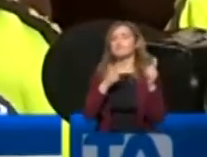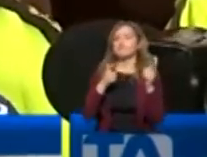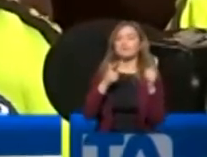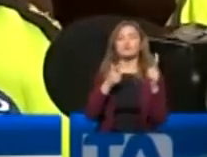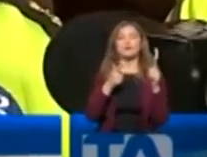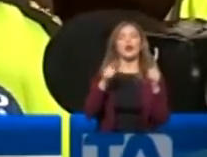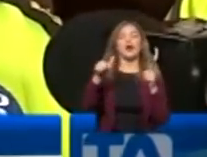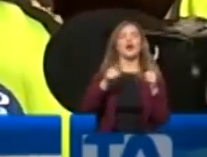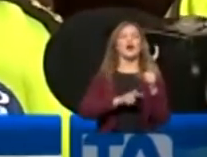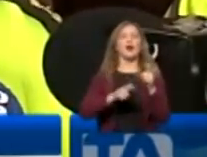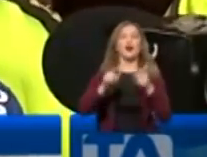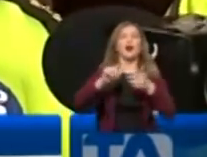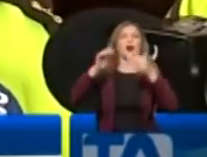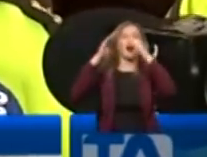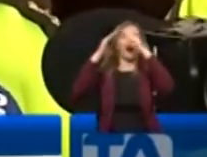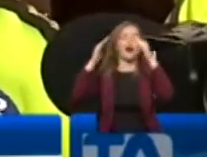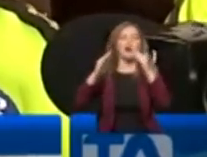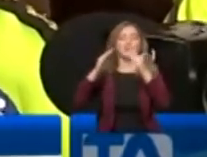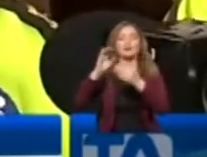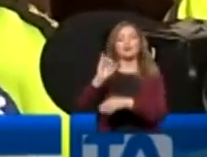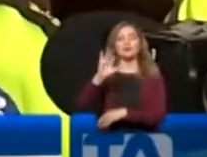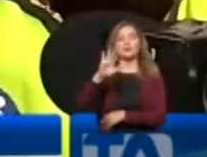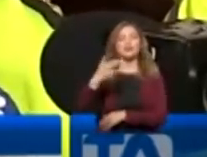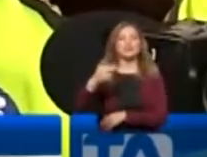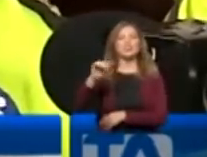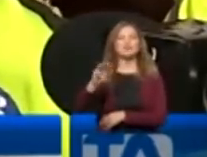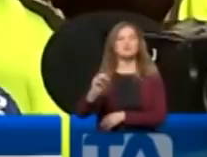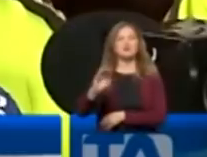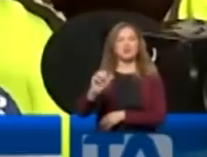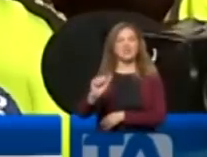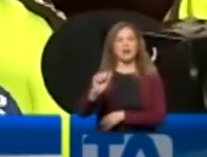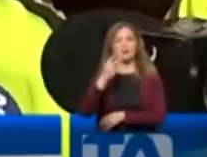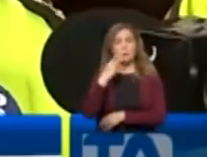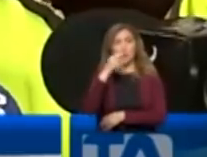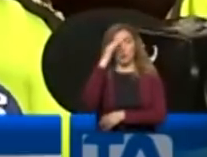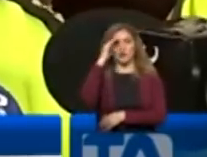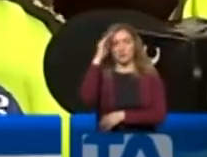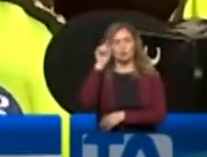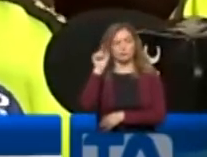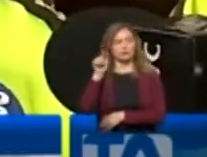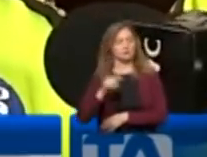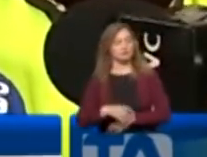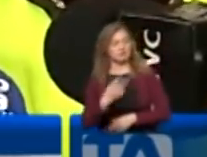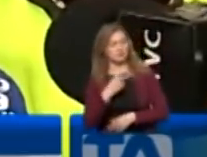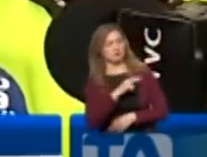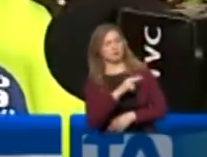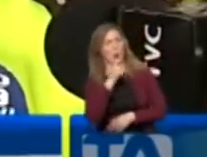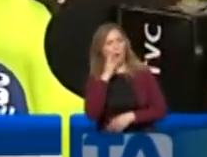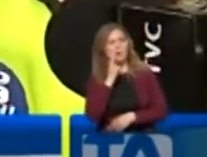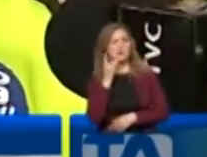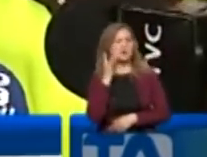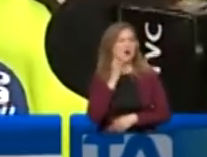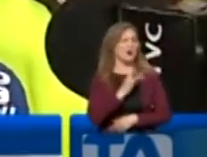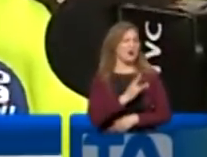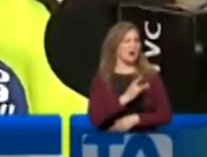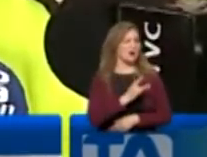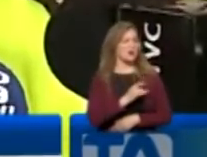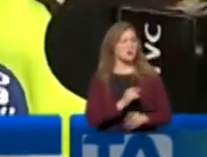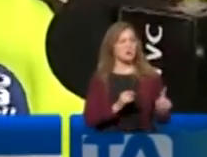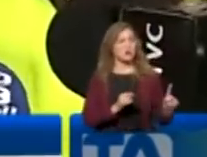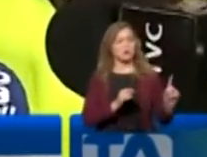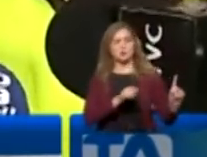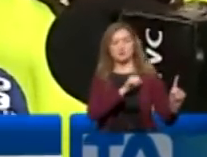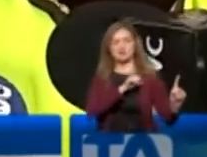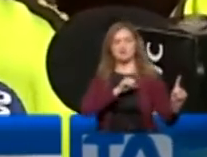Ichimbía ubicaron a un individuo en actitud inusual, al cual se le aprehendió por llevar en su